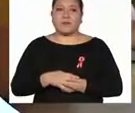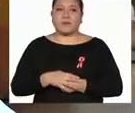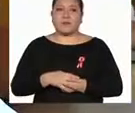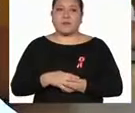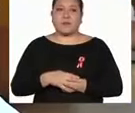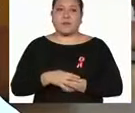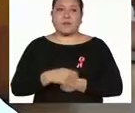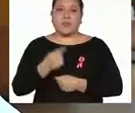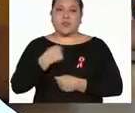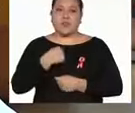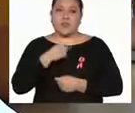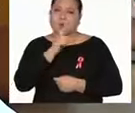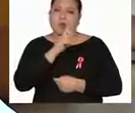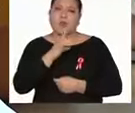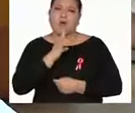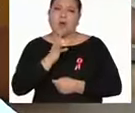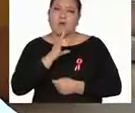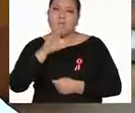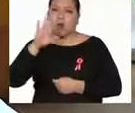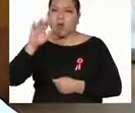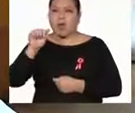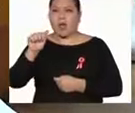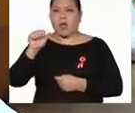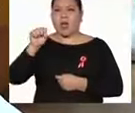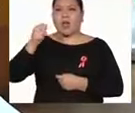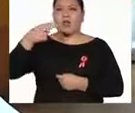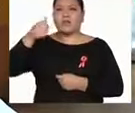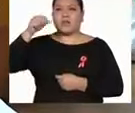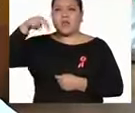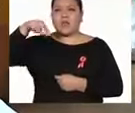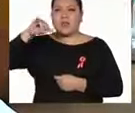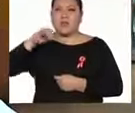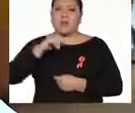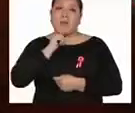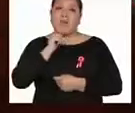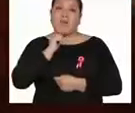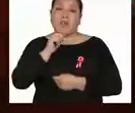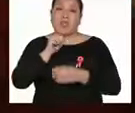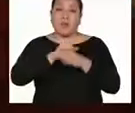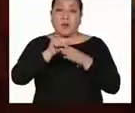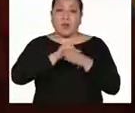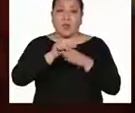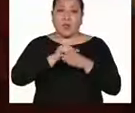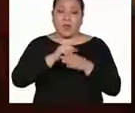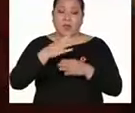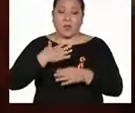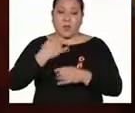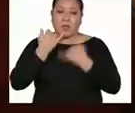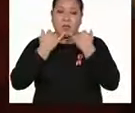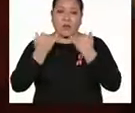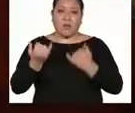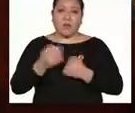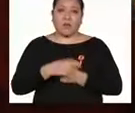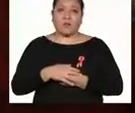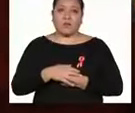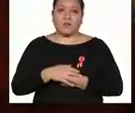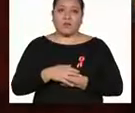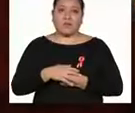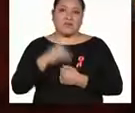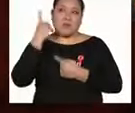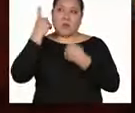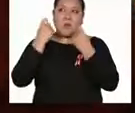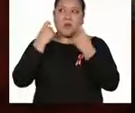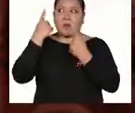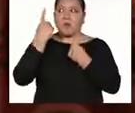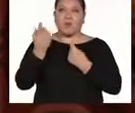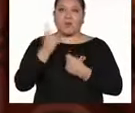Yo, porque no hablo en xánica, porque no practico mucho en xánica y no me